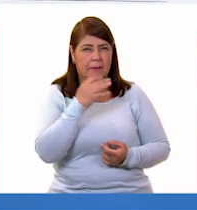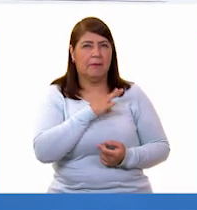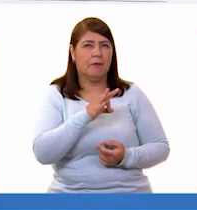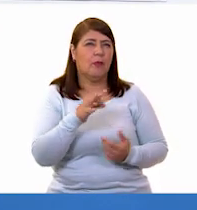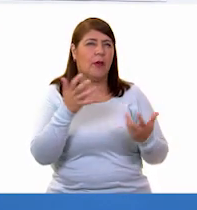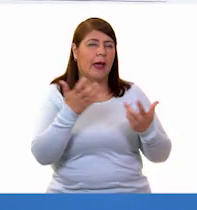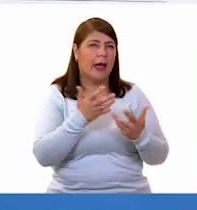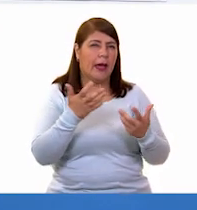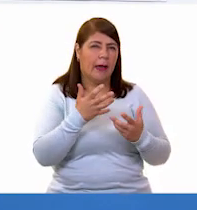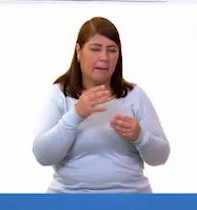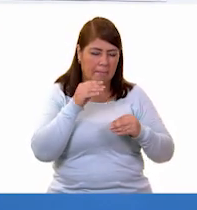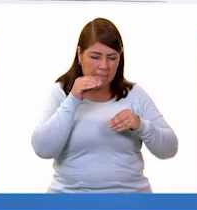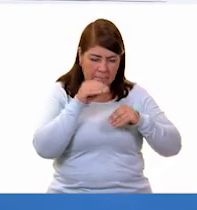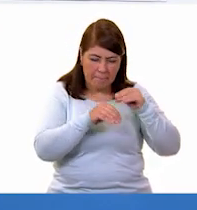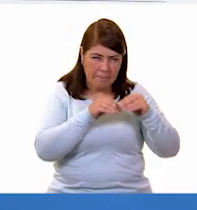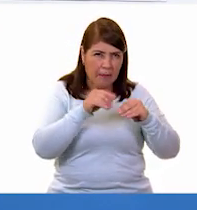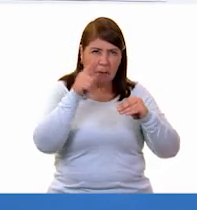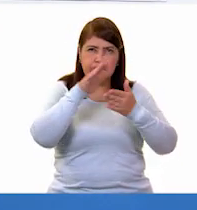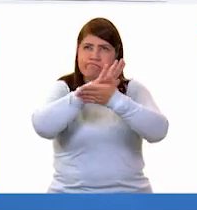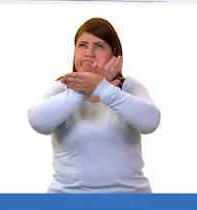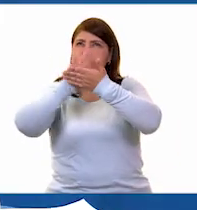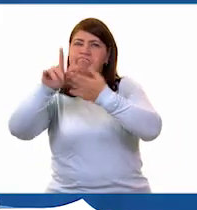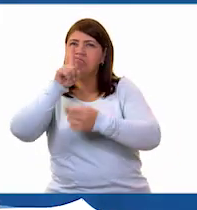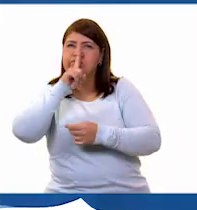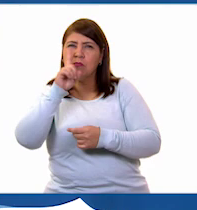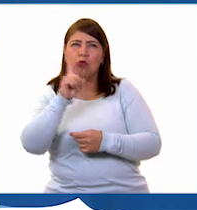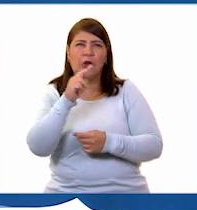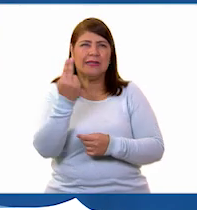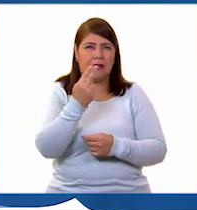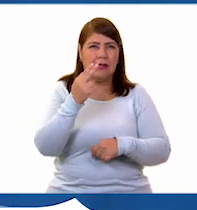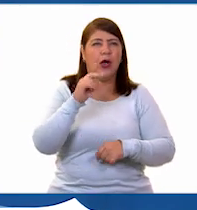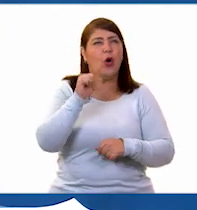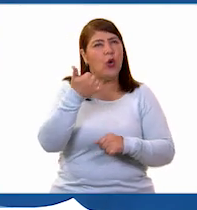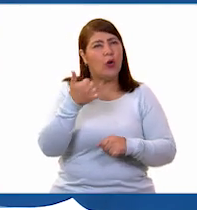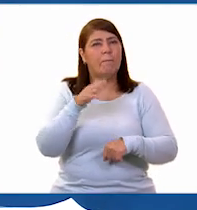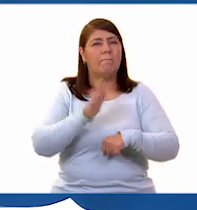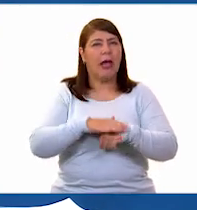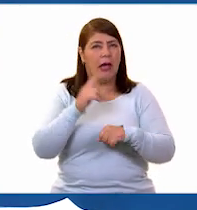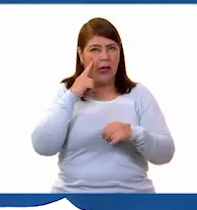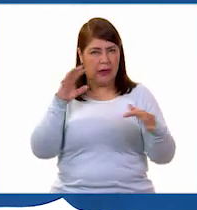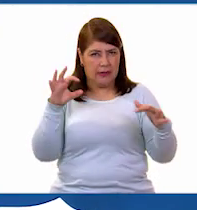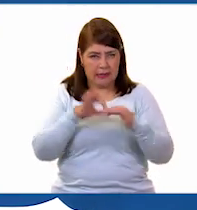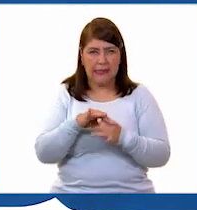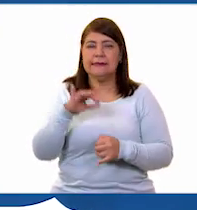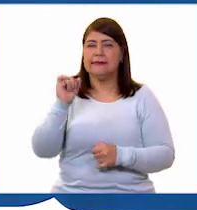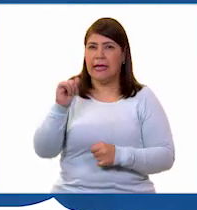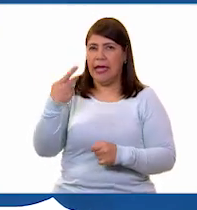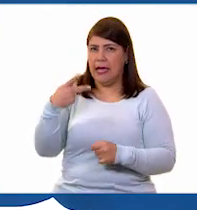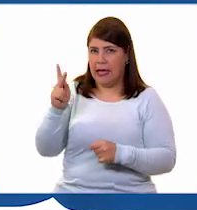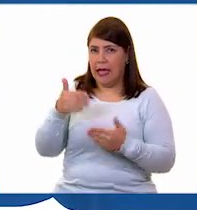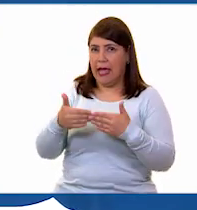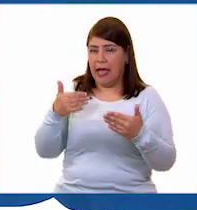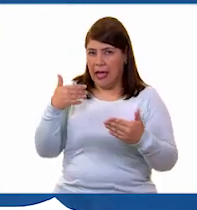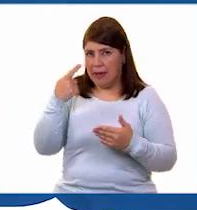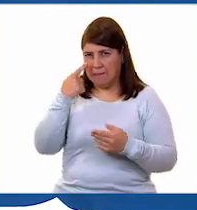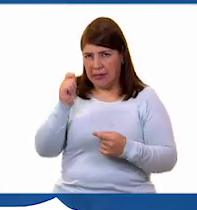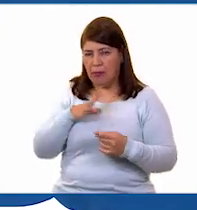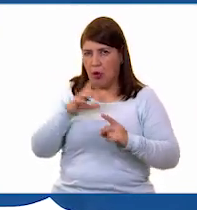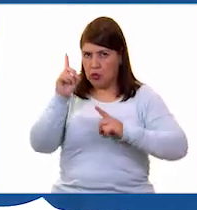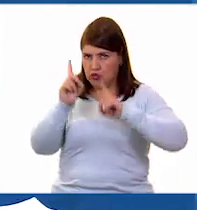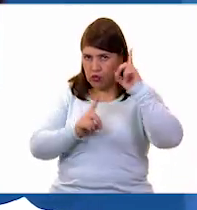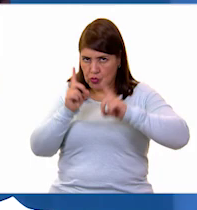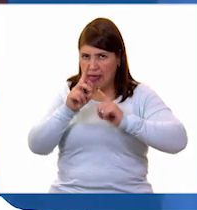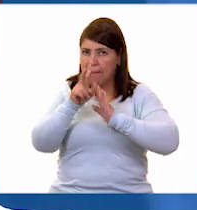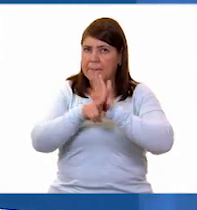hacemos un modelo más acorde a la realidad? Sí, pero antes les quiero mostrar un video para disipar muchas